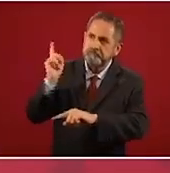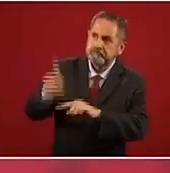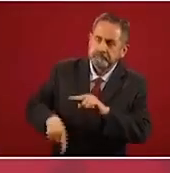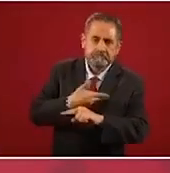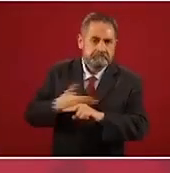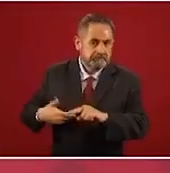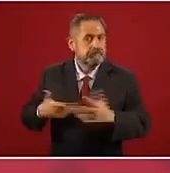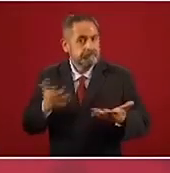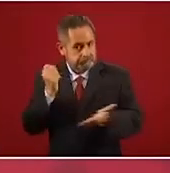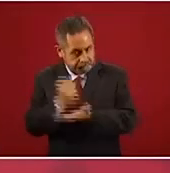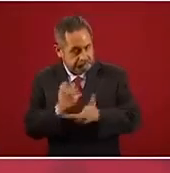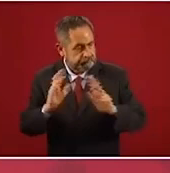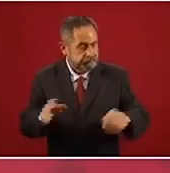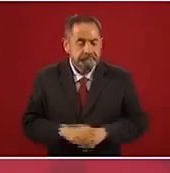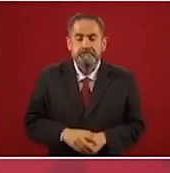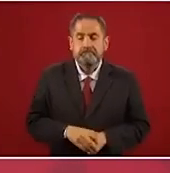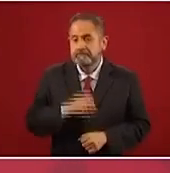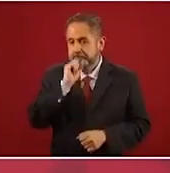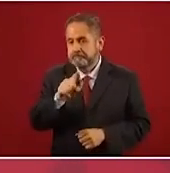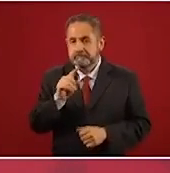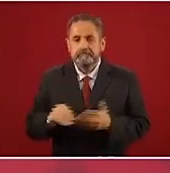ya se aprobó